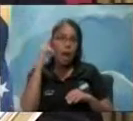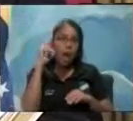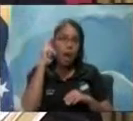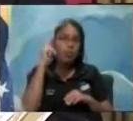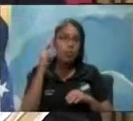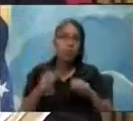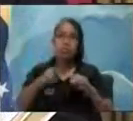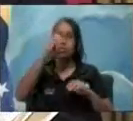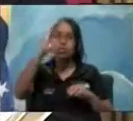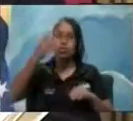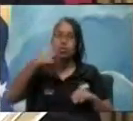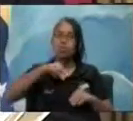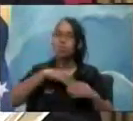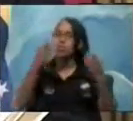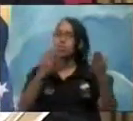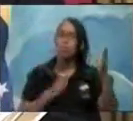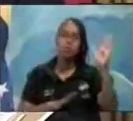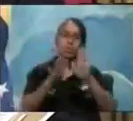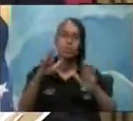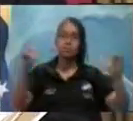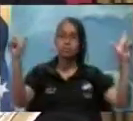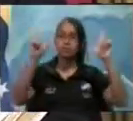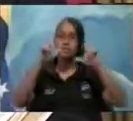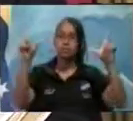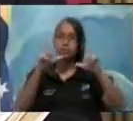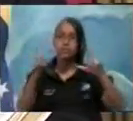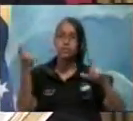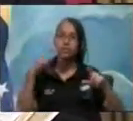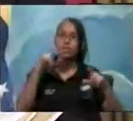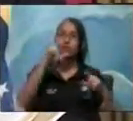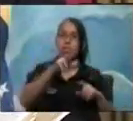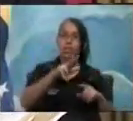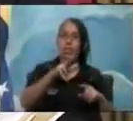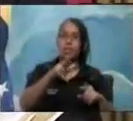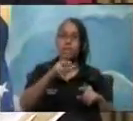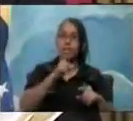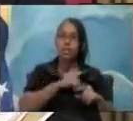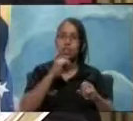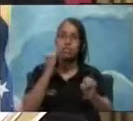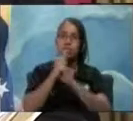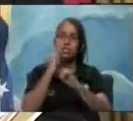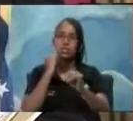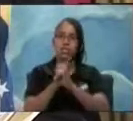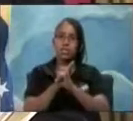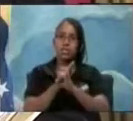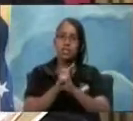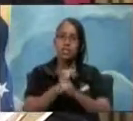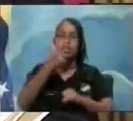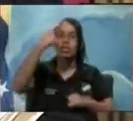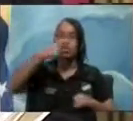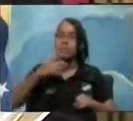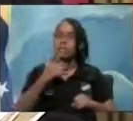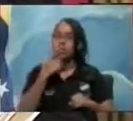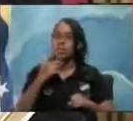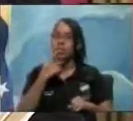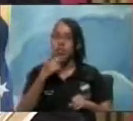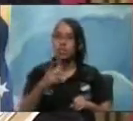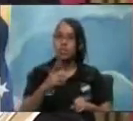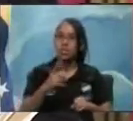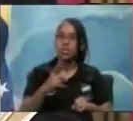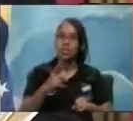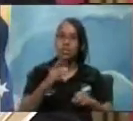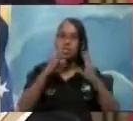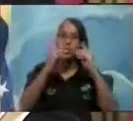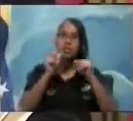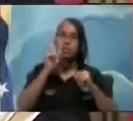dado como 15 canales de televisión. Tenemos 3 páginas web. Somos casi, según Google, el